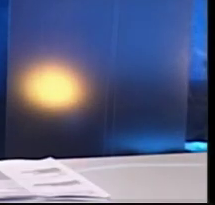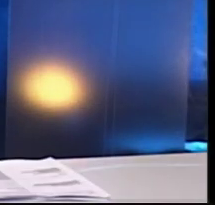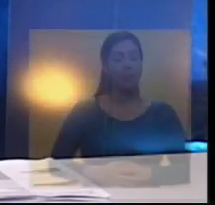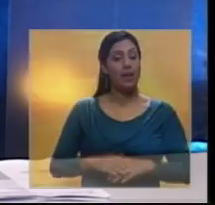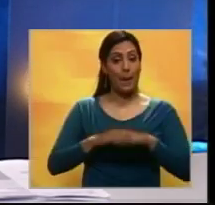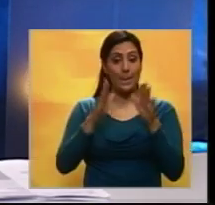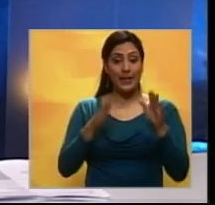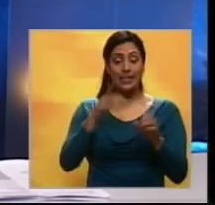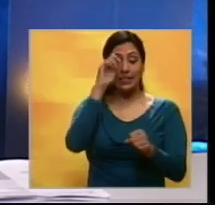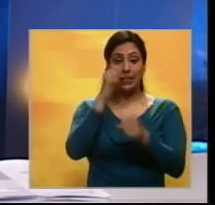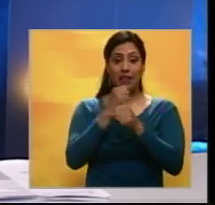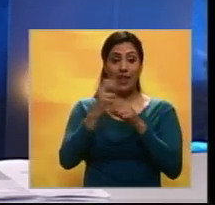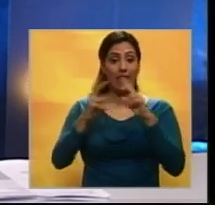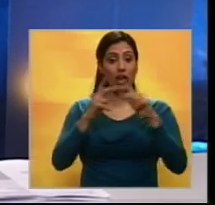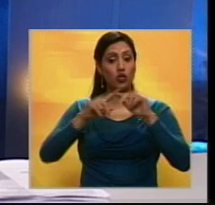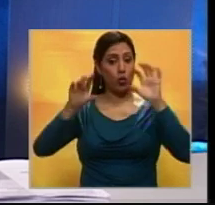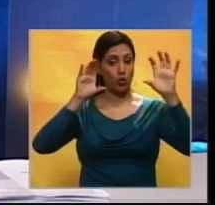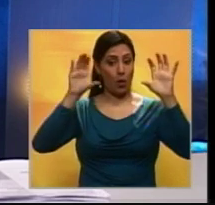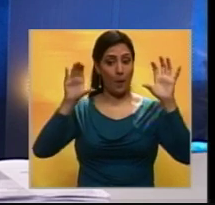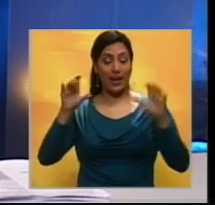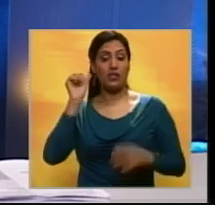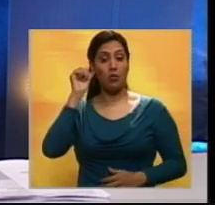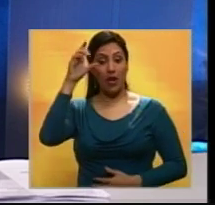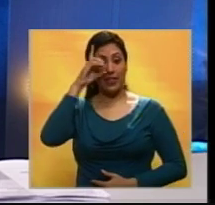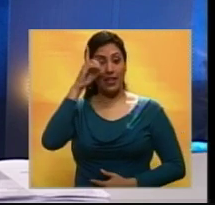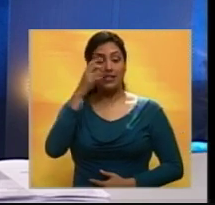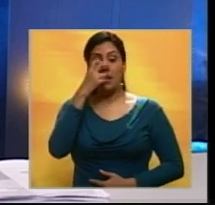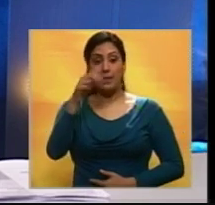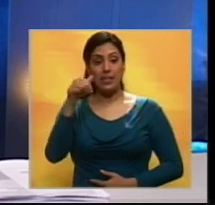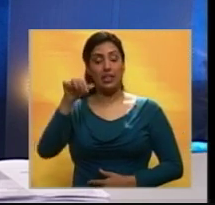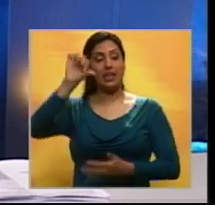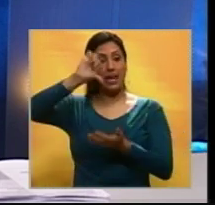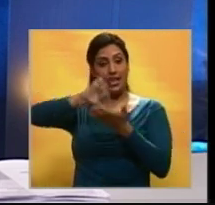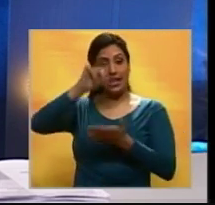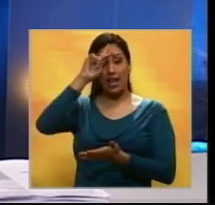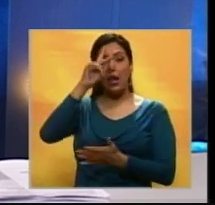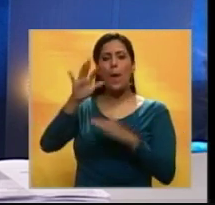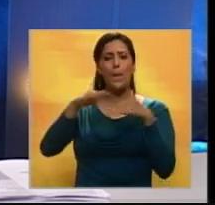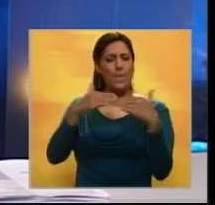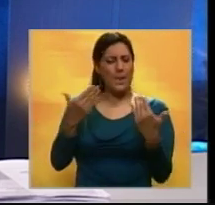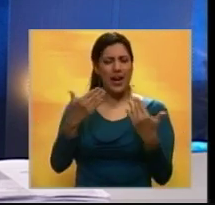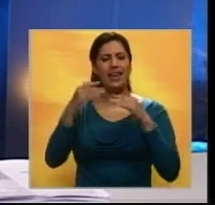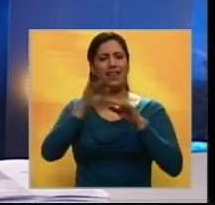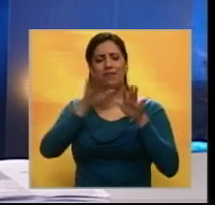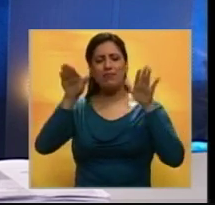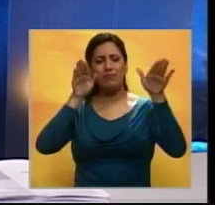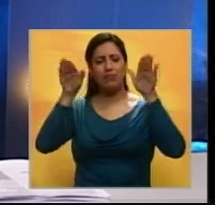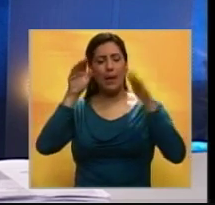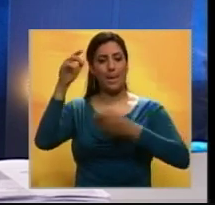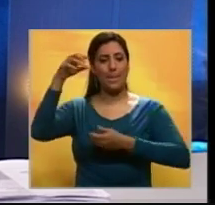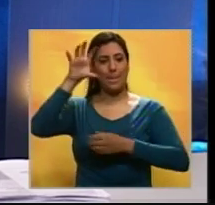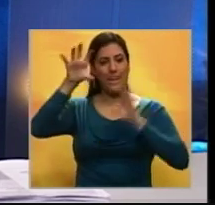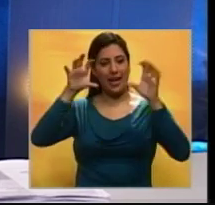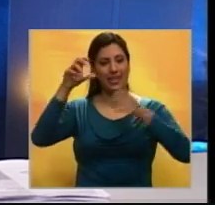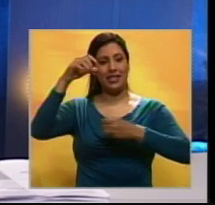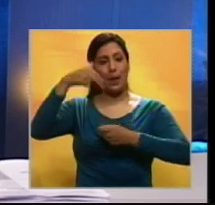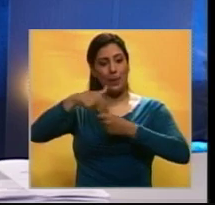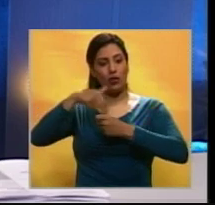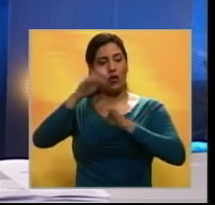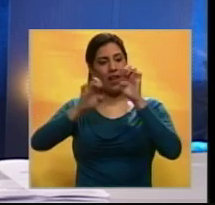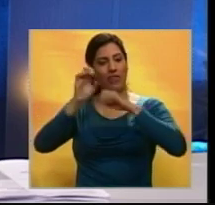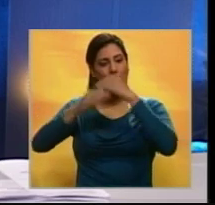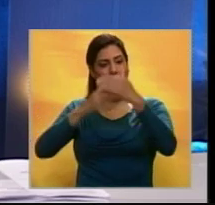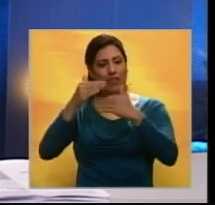La ministra para Relaciones Exteriores, Delcy Rodríguez, visitó Irak como parte de la gira que realiza por países petroleros para evaluar el avance del